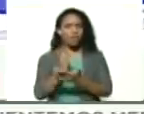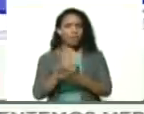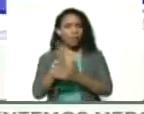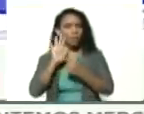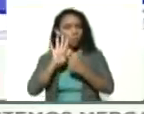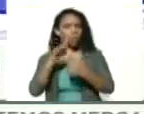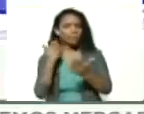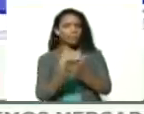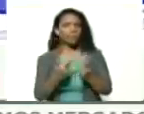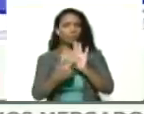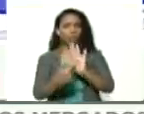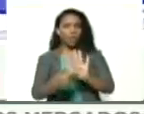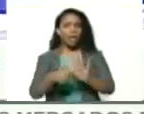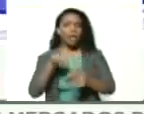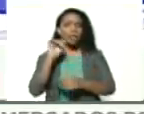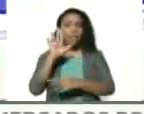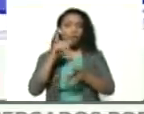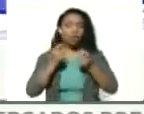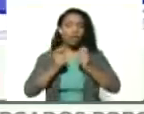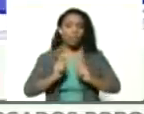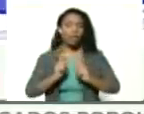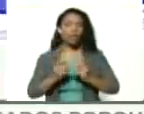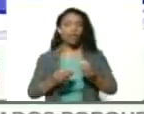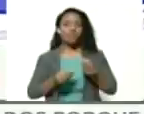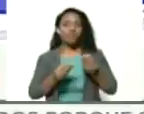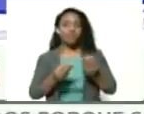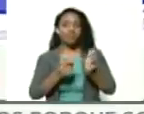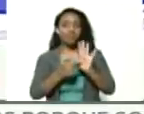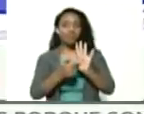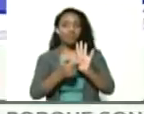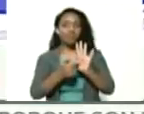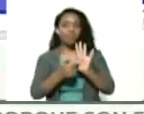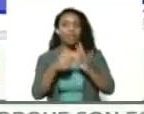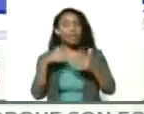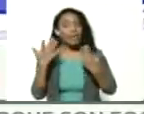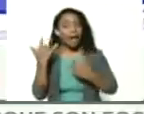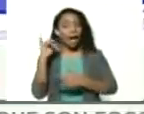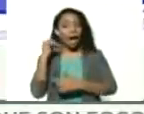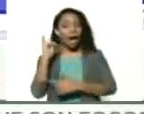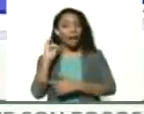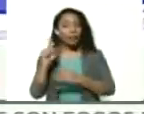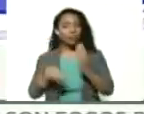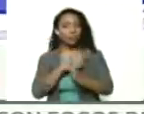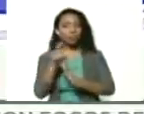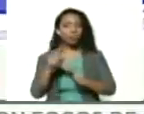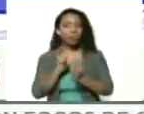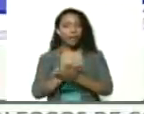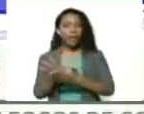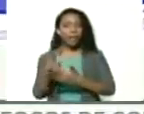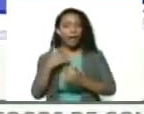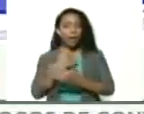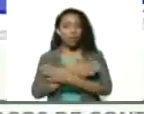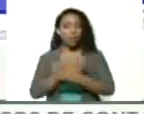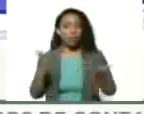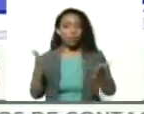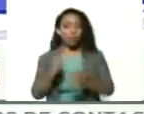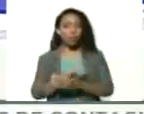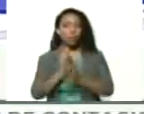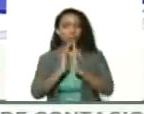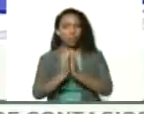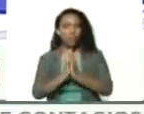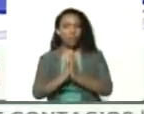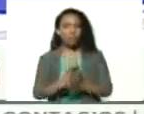ustedes, los 5 tratamientos, que están totalmente gratuitos a disponibilidad, por